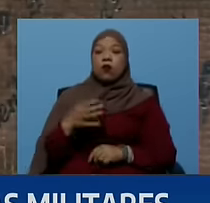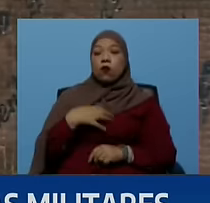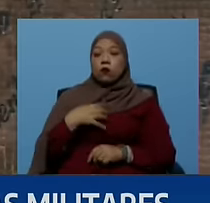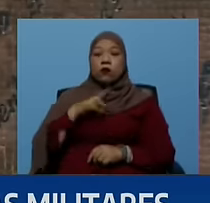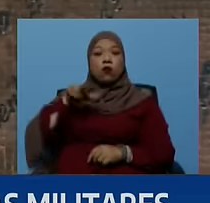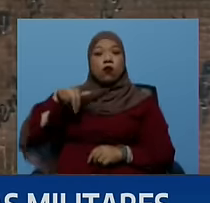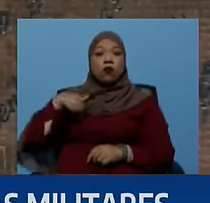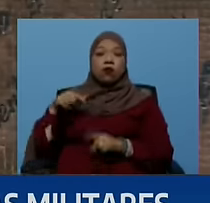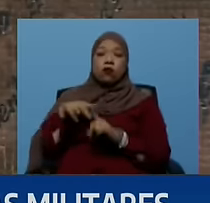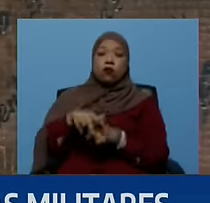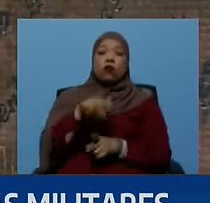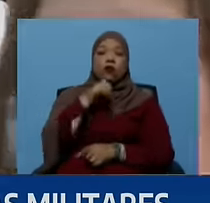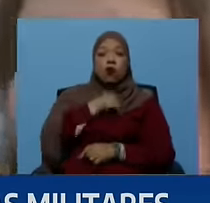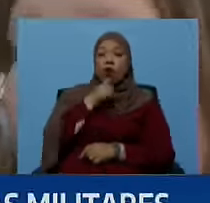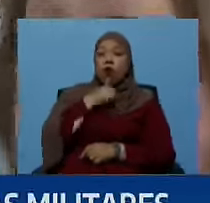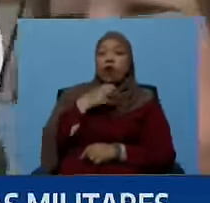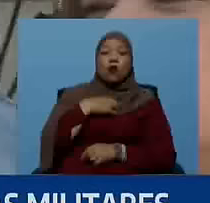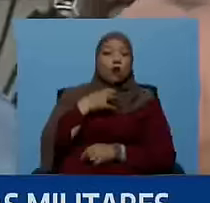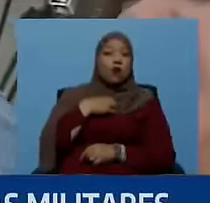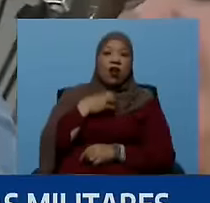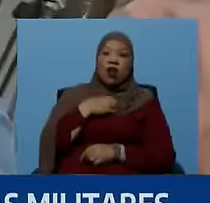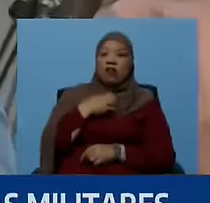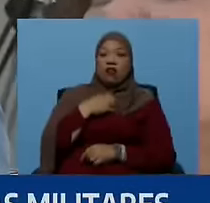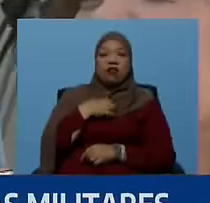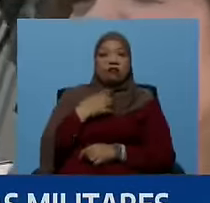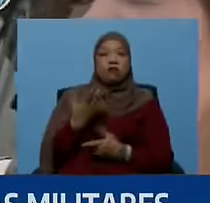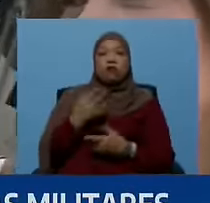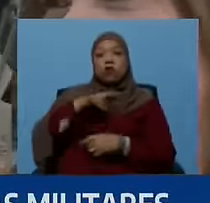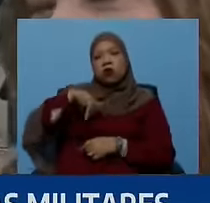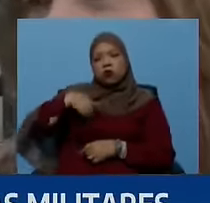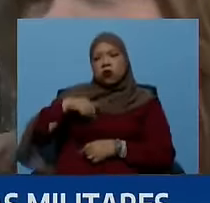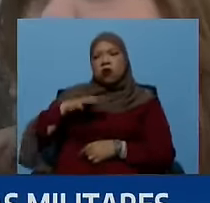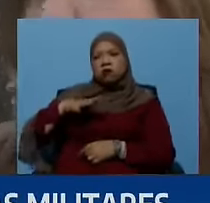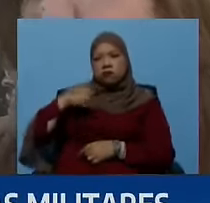con nosotros van a poder con